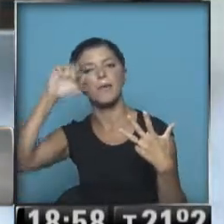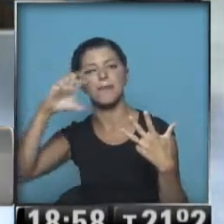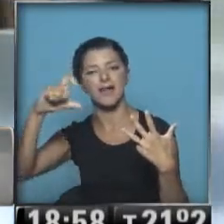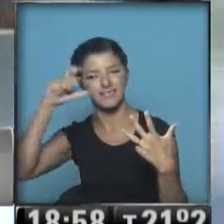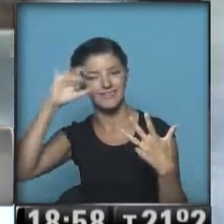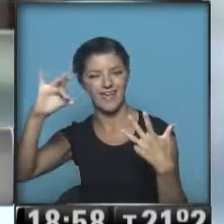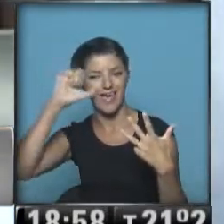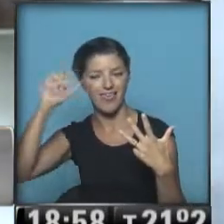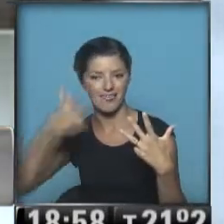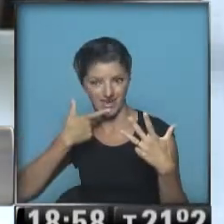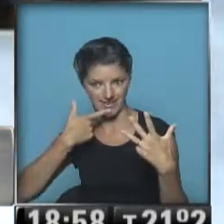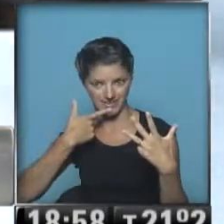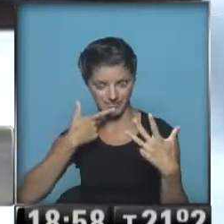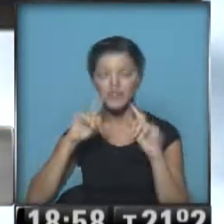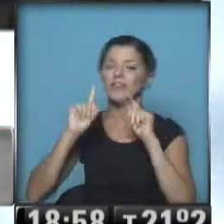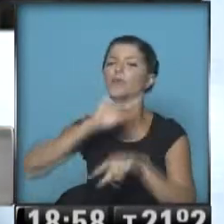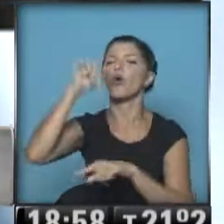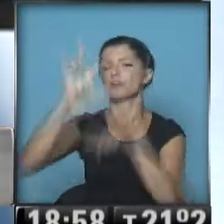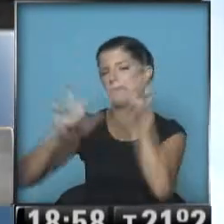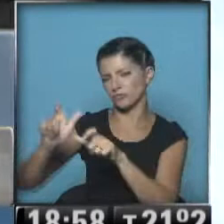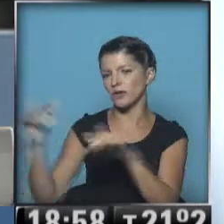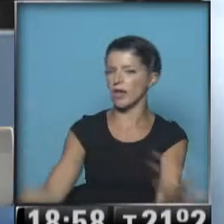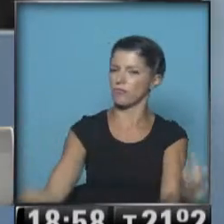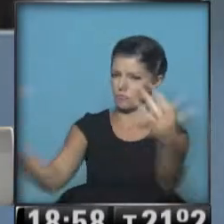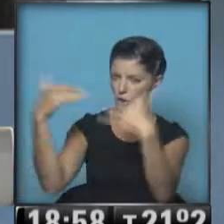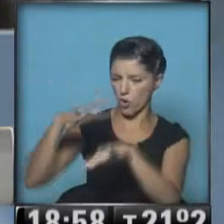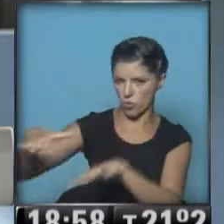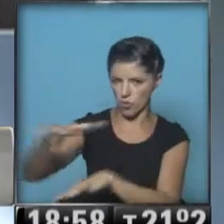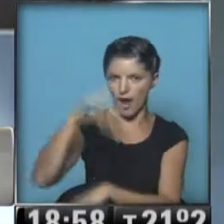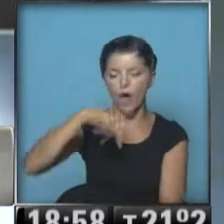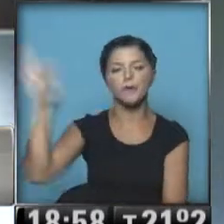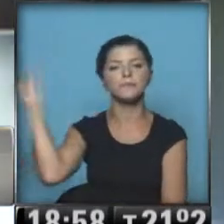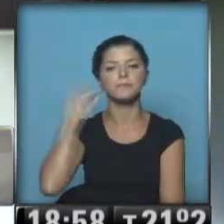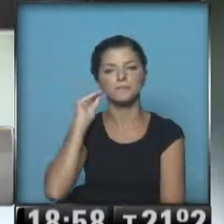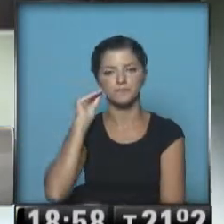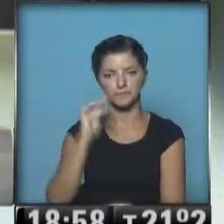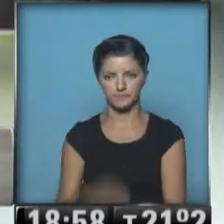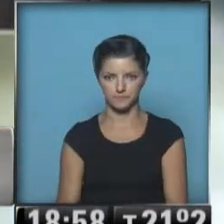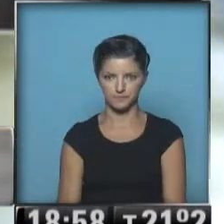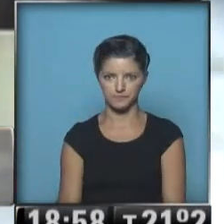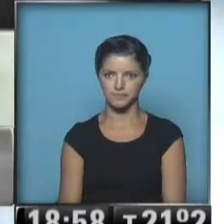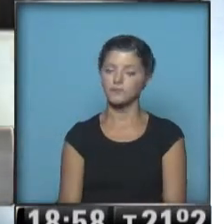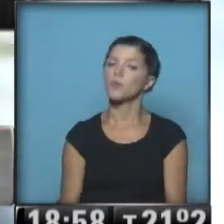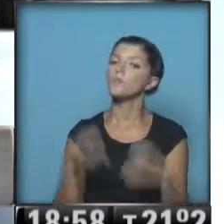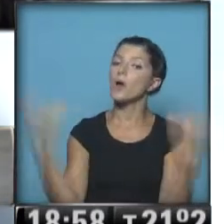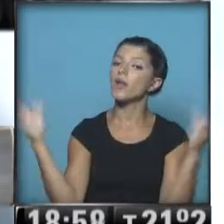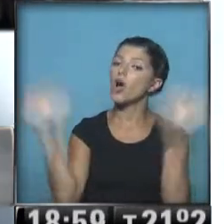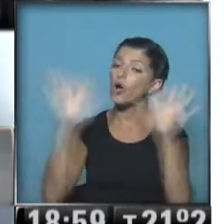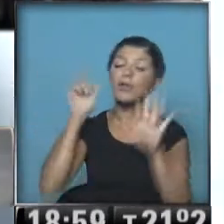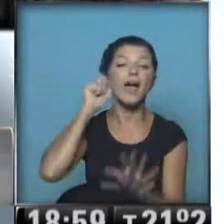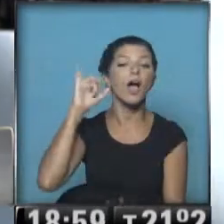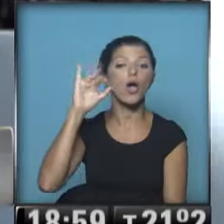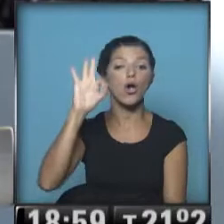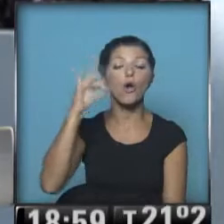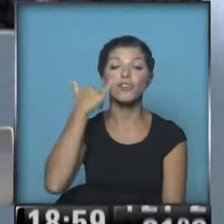Víctor Semboray, y bueno, muchísima otra gente que también se ha acercado hasta ese lugar, presidente, le escuchan. Bueno, hola, Goya